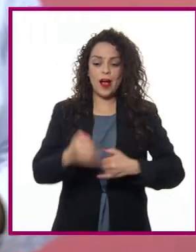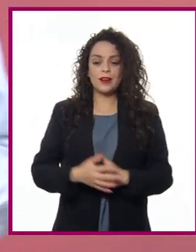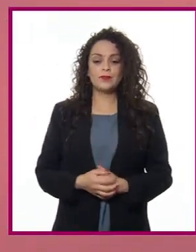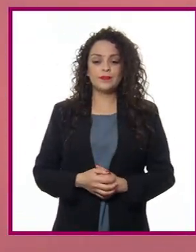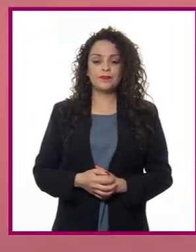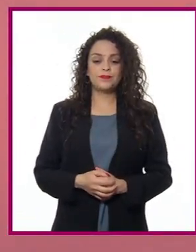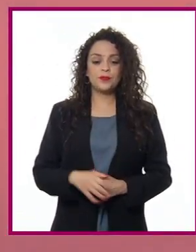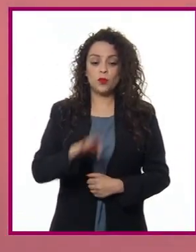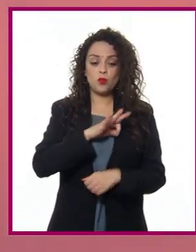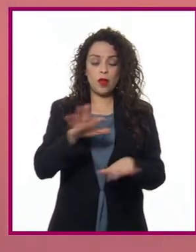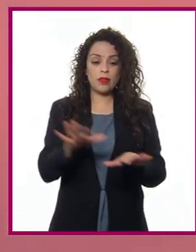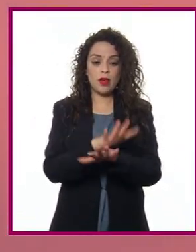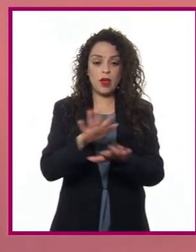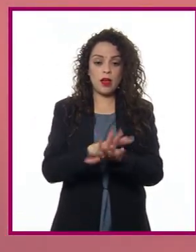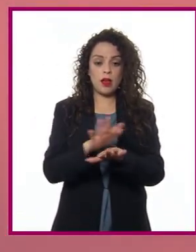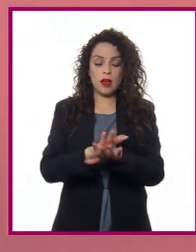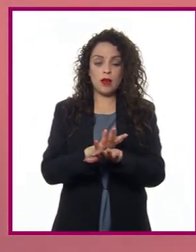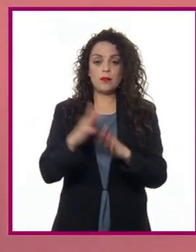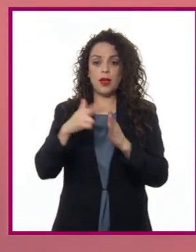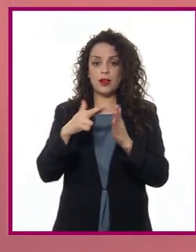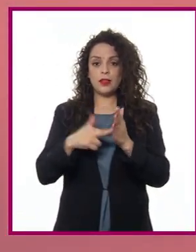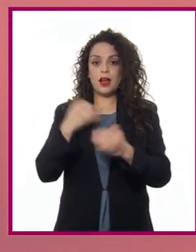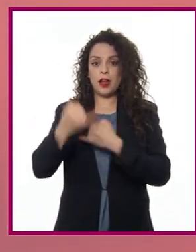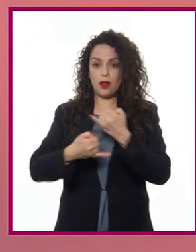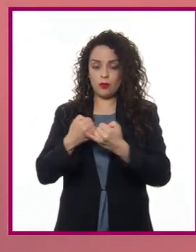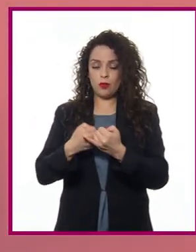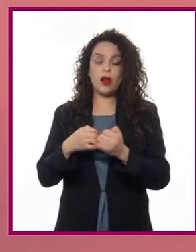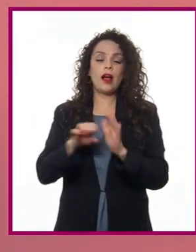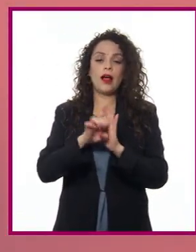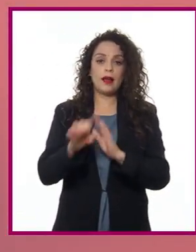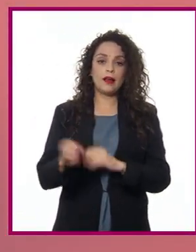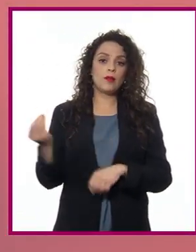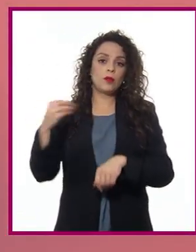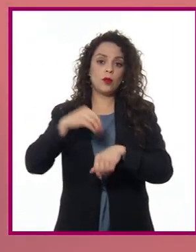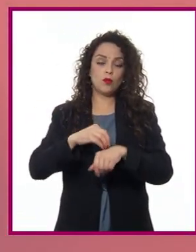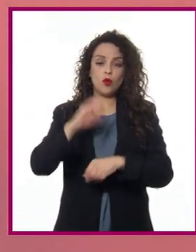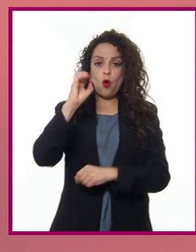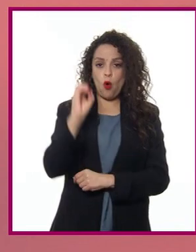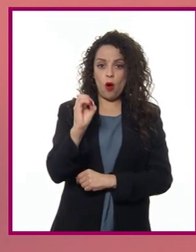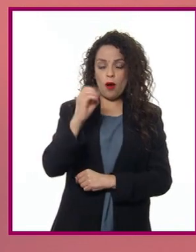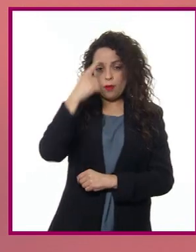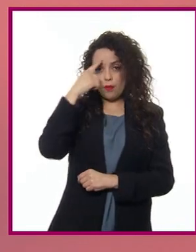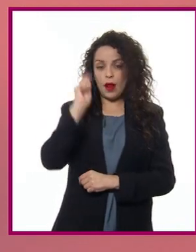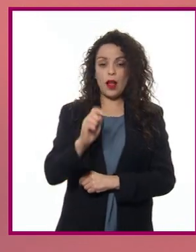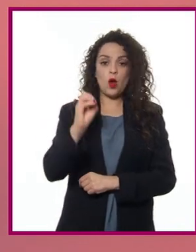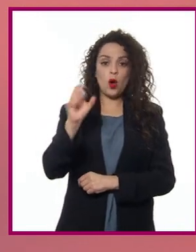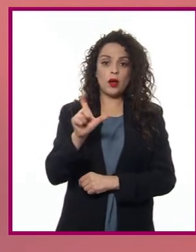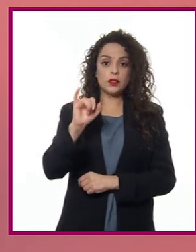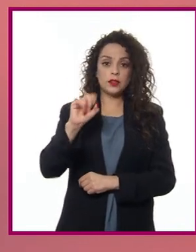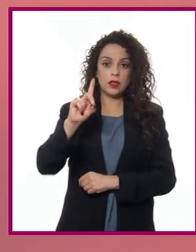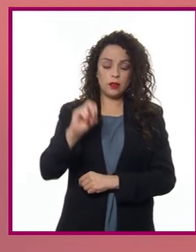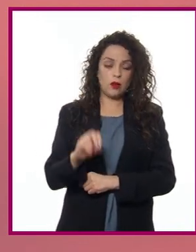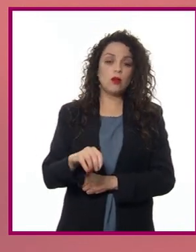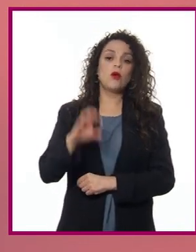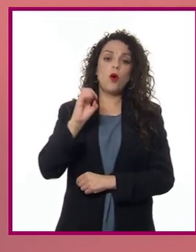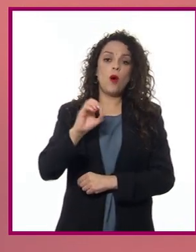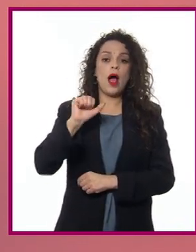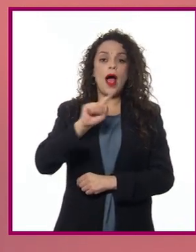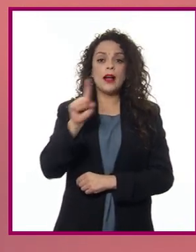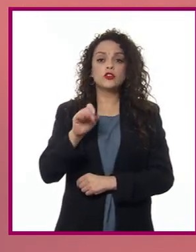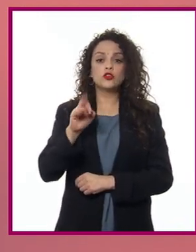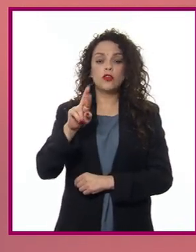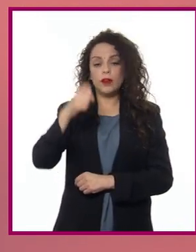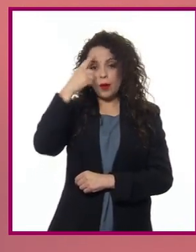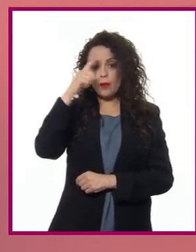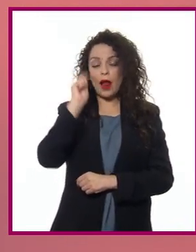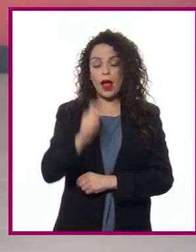Pueden modificar el juego con algunas variantes, colocando el oxígeno para formar óxidos, con el azufre para formar